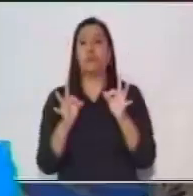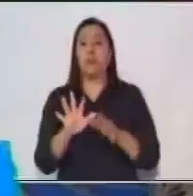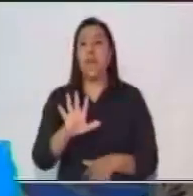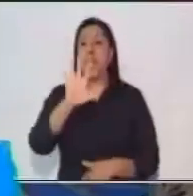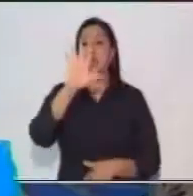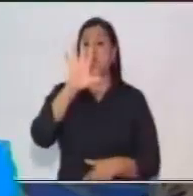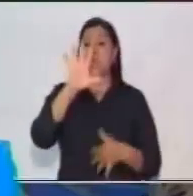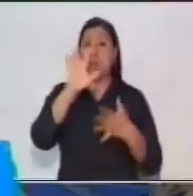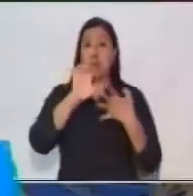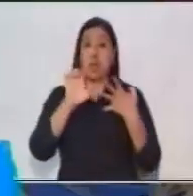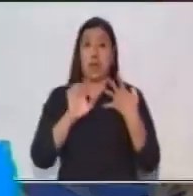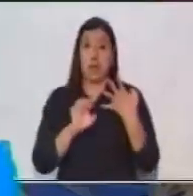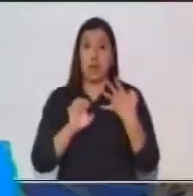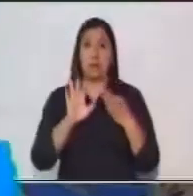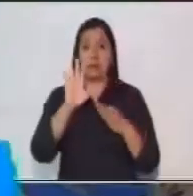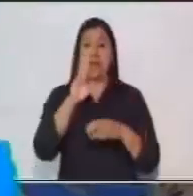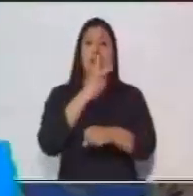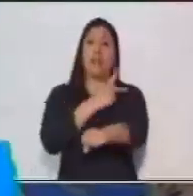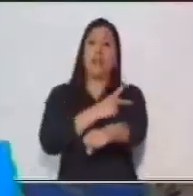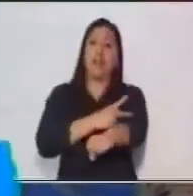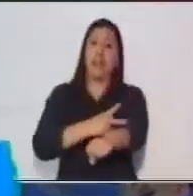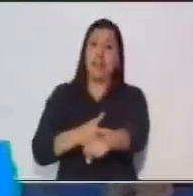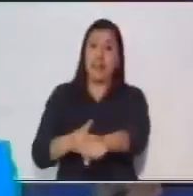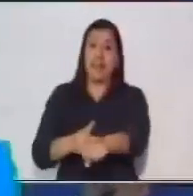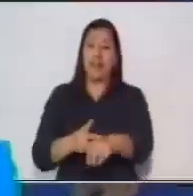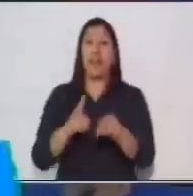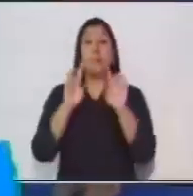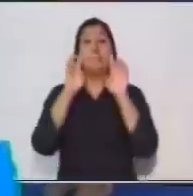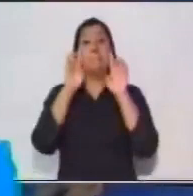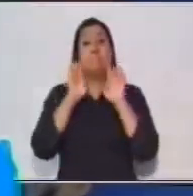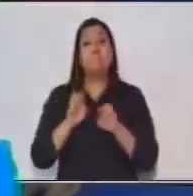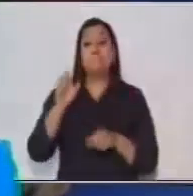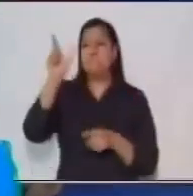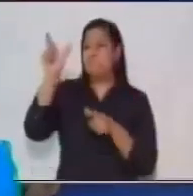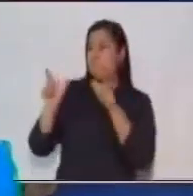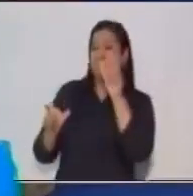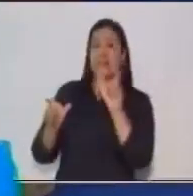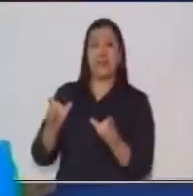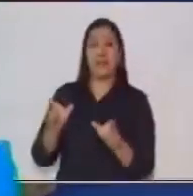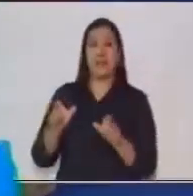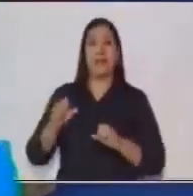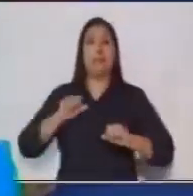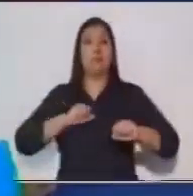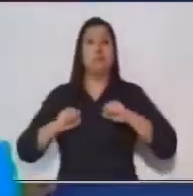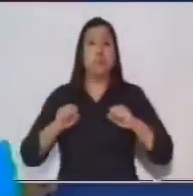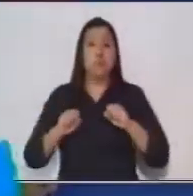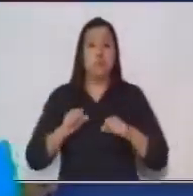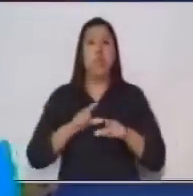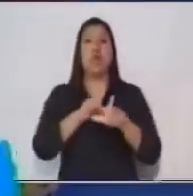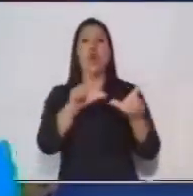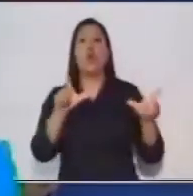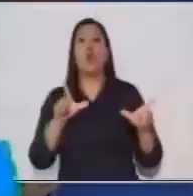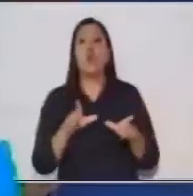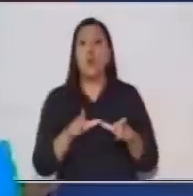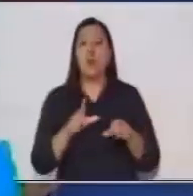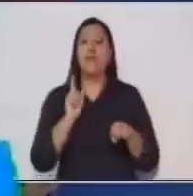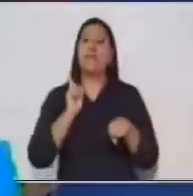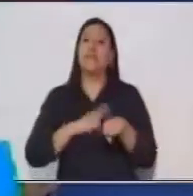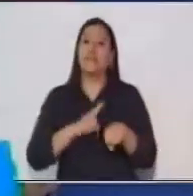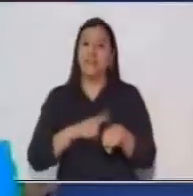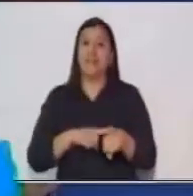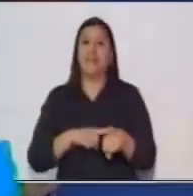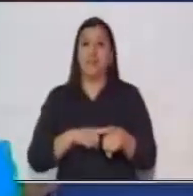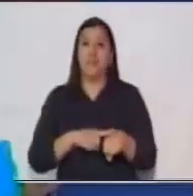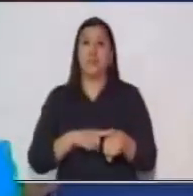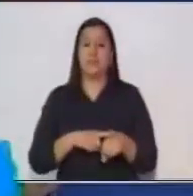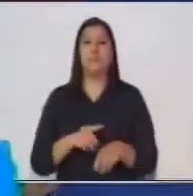elementos, que son el narrador, personajes, acciones, lugar y tiempo.